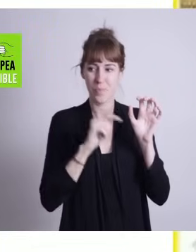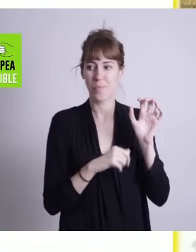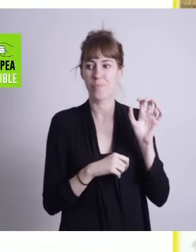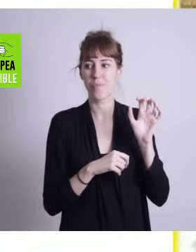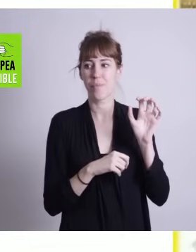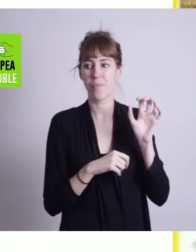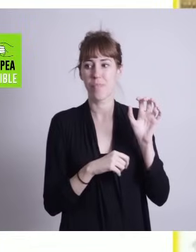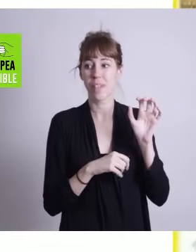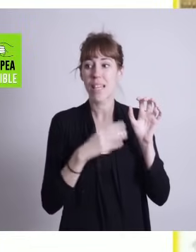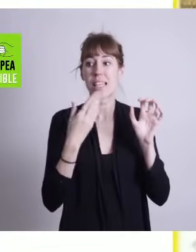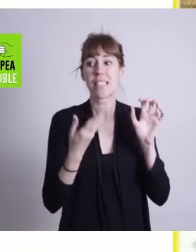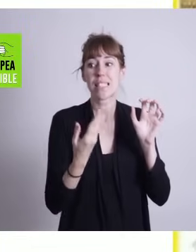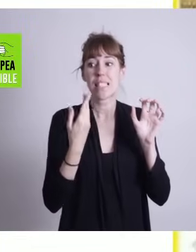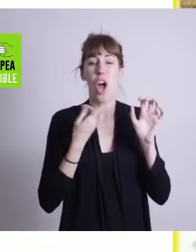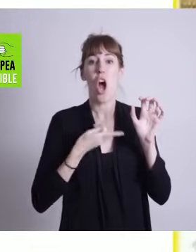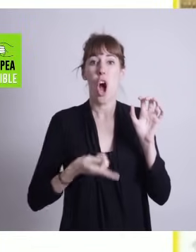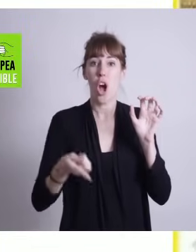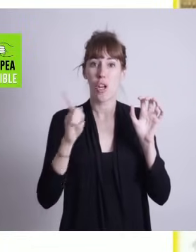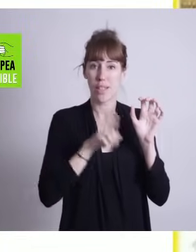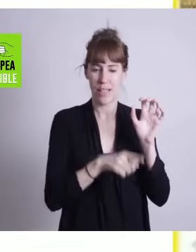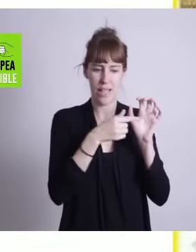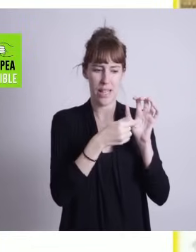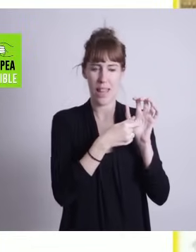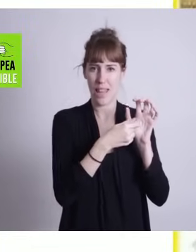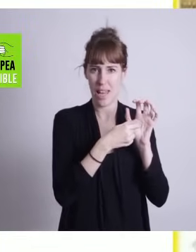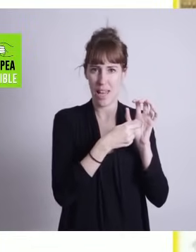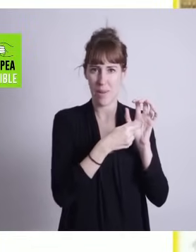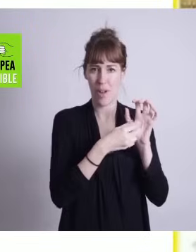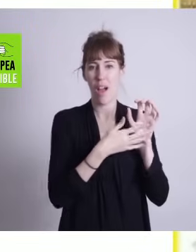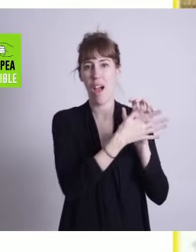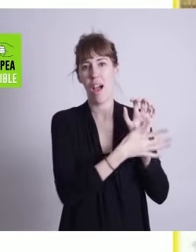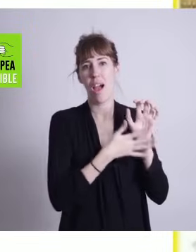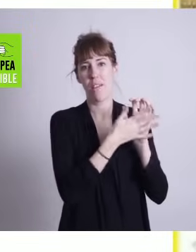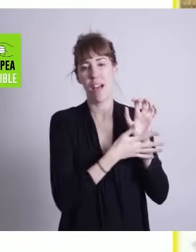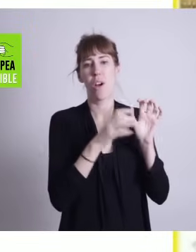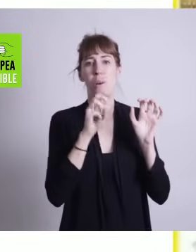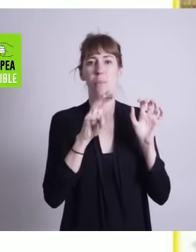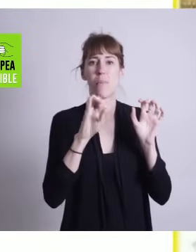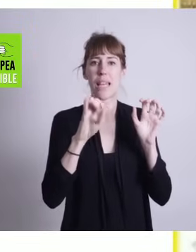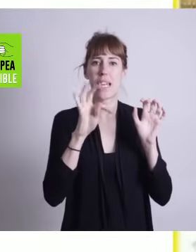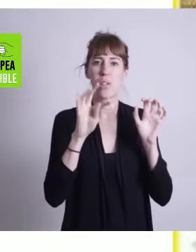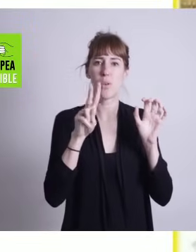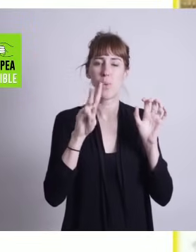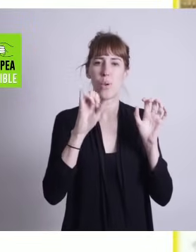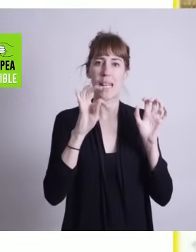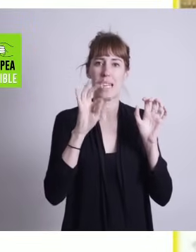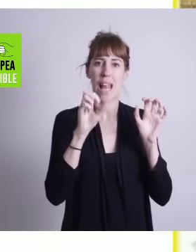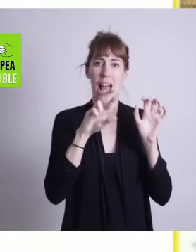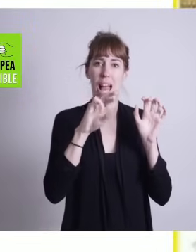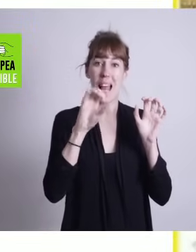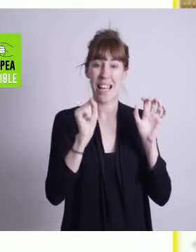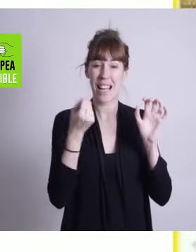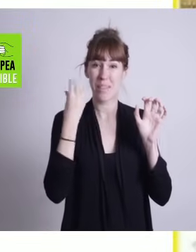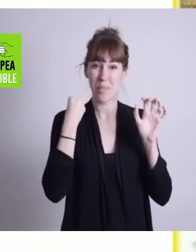Volvemos a nuestro cerebro y vemos aquí abajo, es donde estaría la pituitaria y en el ojo de horus tenemos